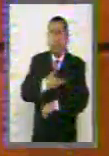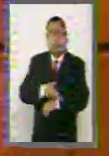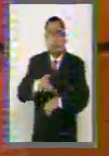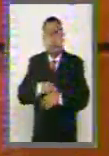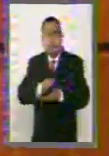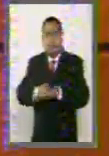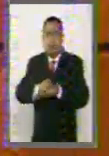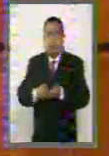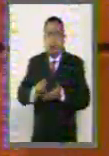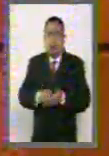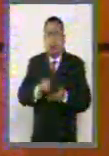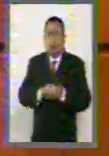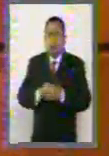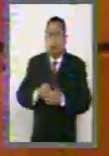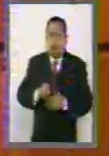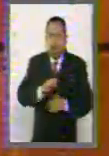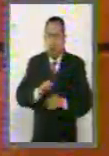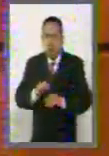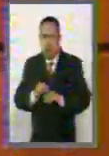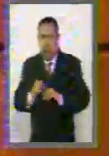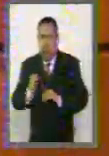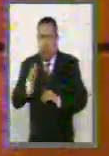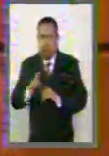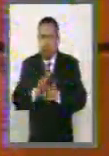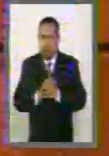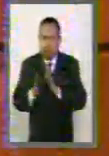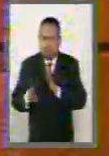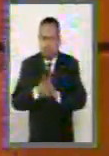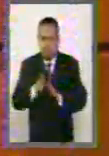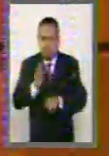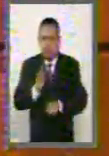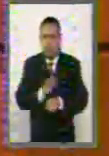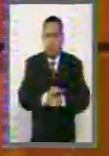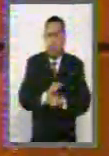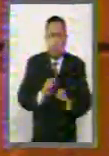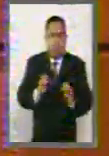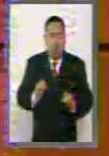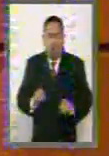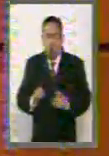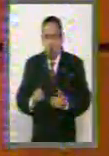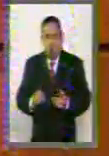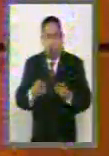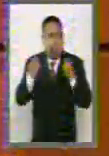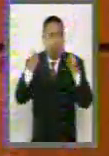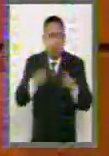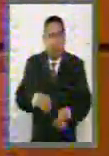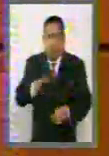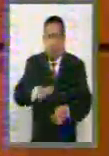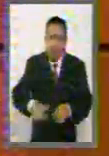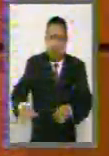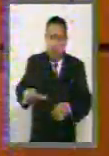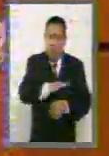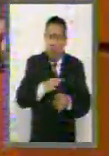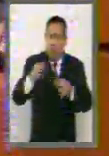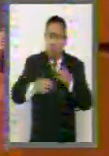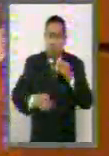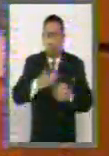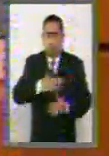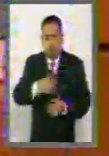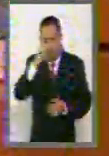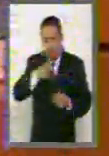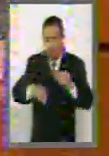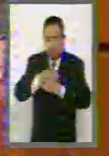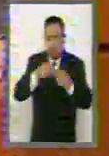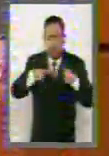llegar a un arreglo en favor o en contra, mejor dicho, de la justicia para todos